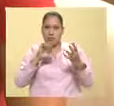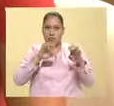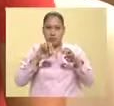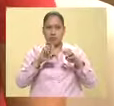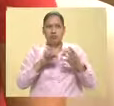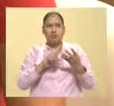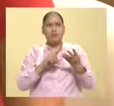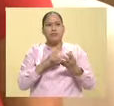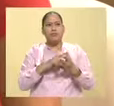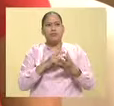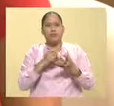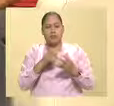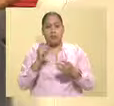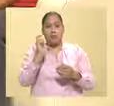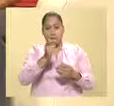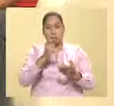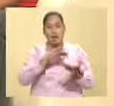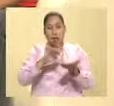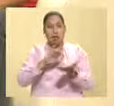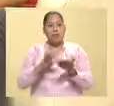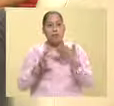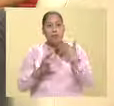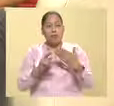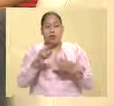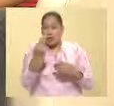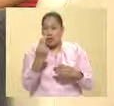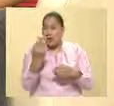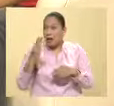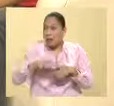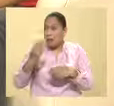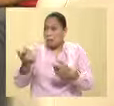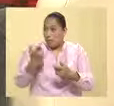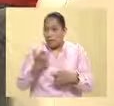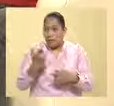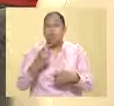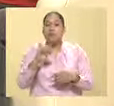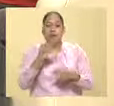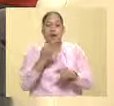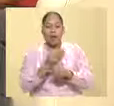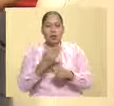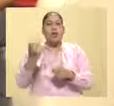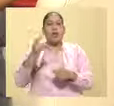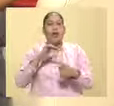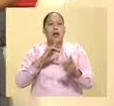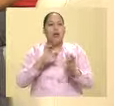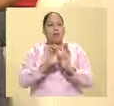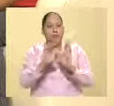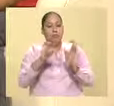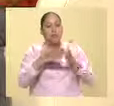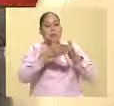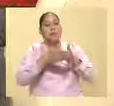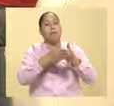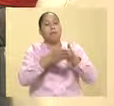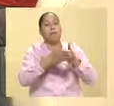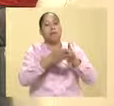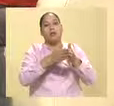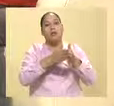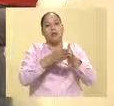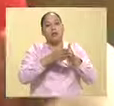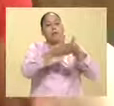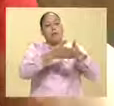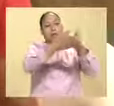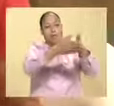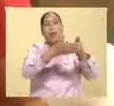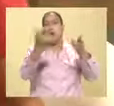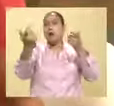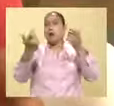o si estás bien apoyada necesitas más sí porque ahorita estoy apoyada cuando hago travesías pero ahora ya se acabó la travesía ahora